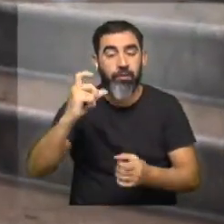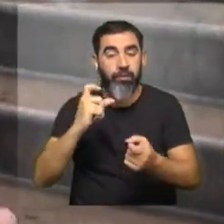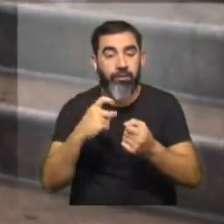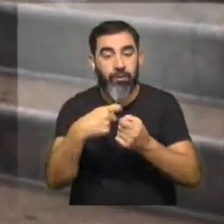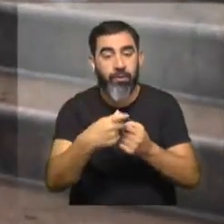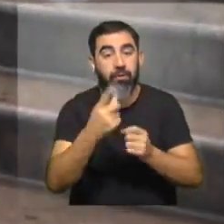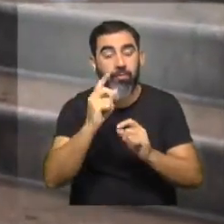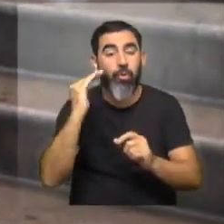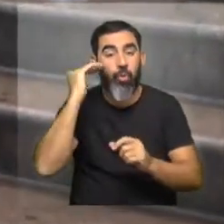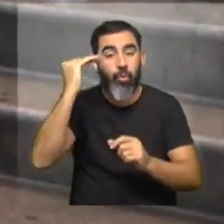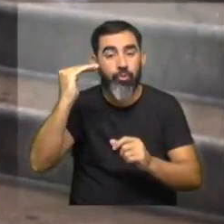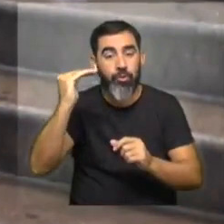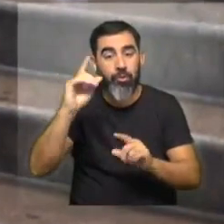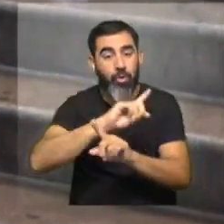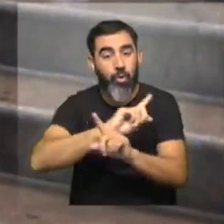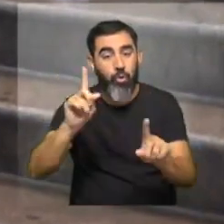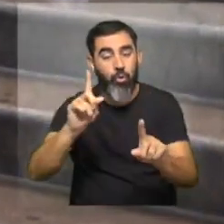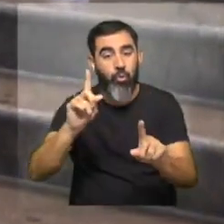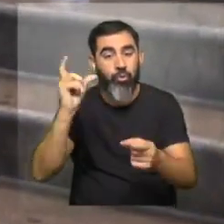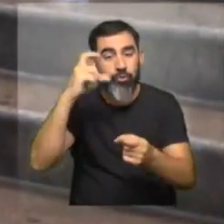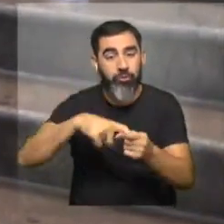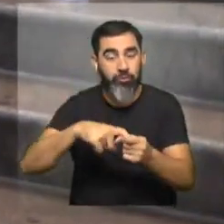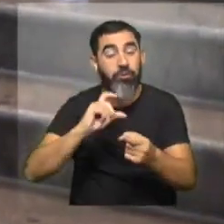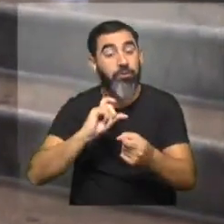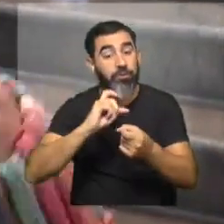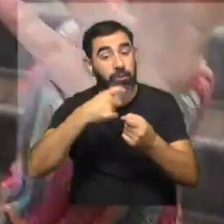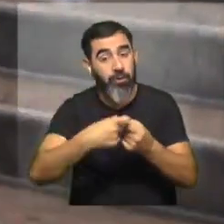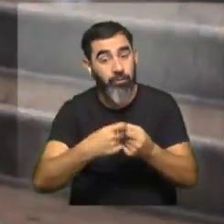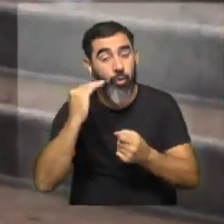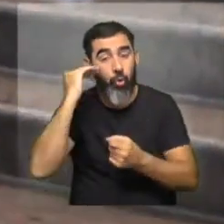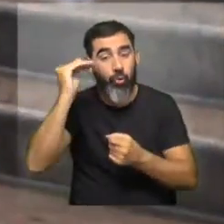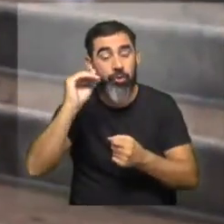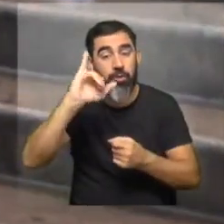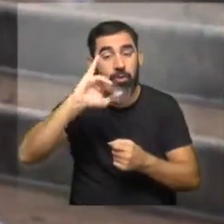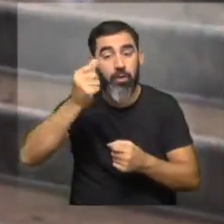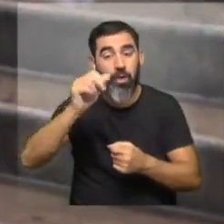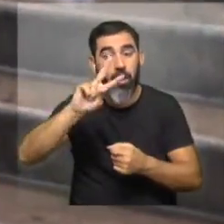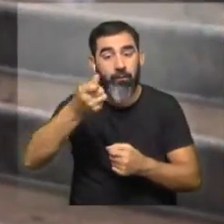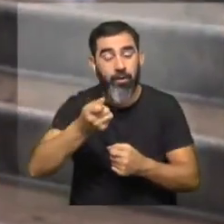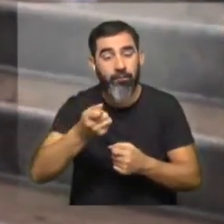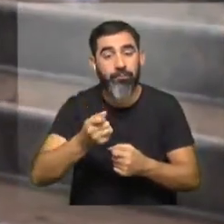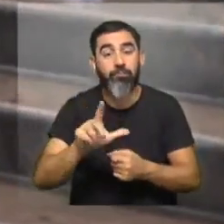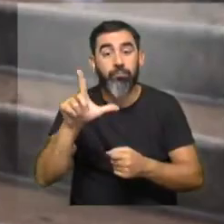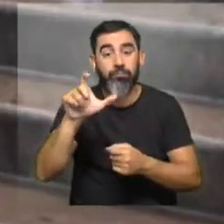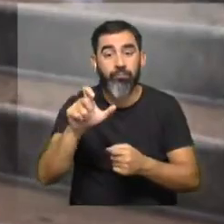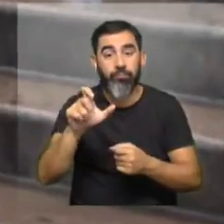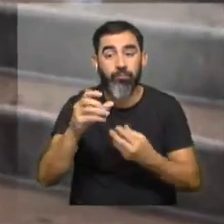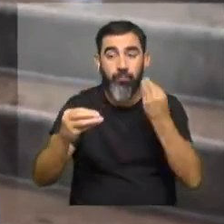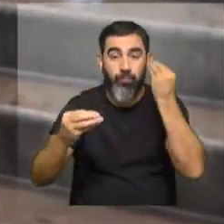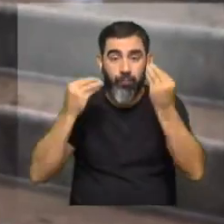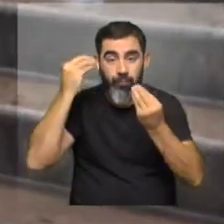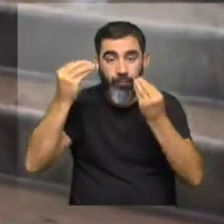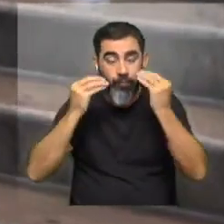pero también hay docentes que no son afiliados al sindicato, que son docentes del IABA, que obviamente están tan